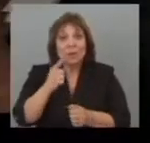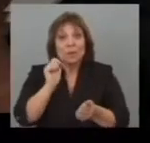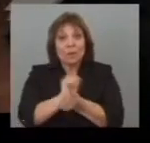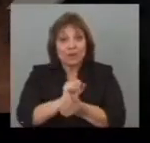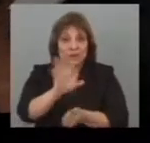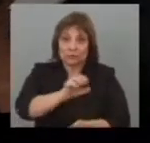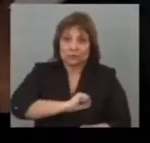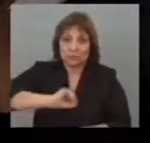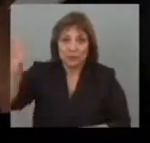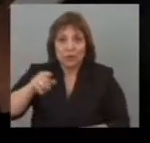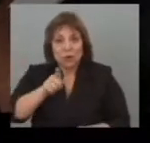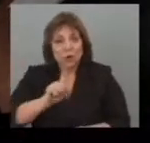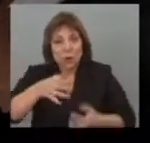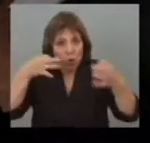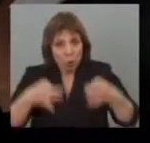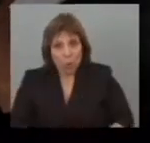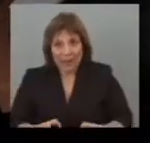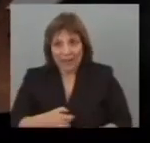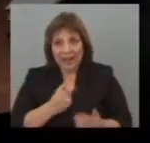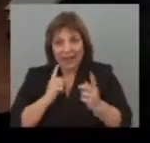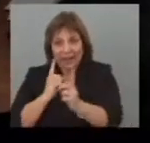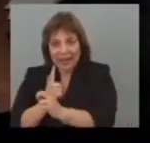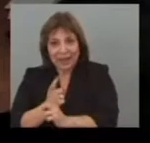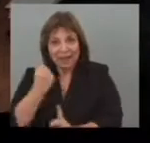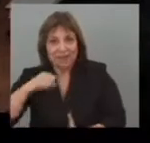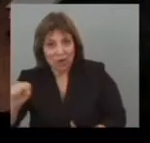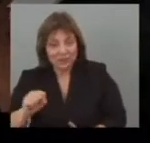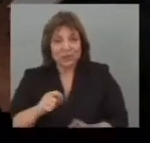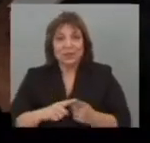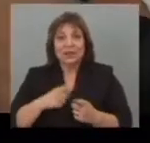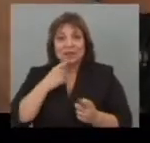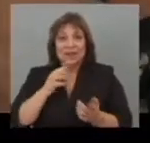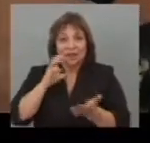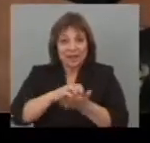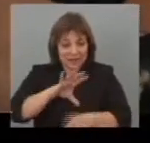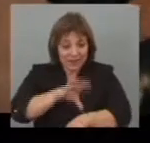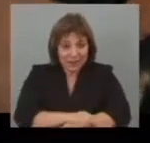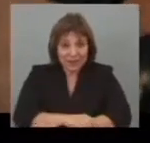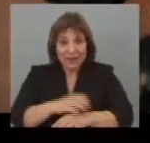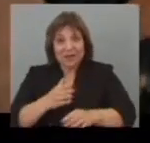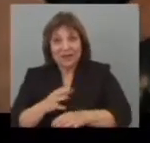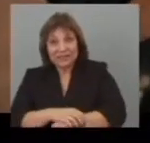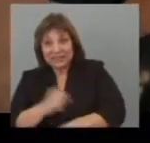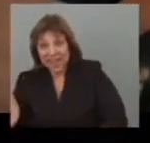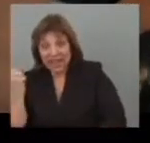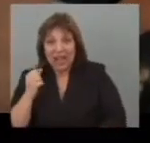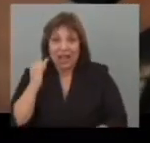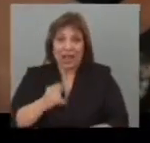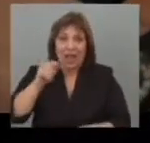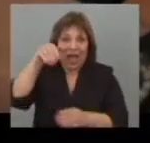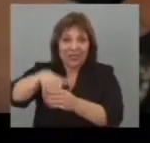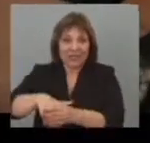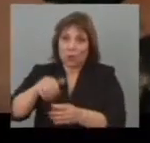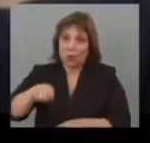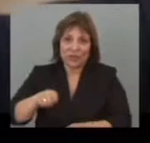con prisión por no acatar la orden de no acercarse a la víctima. Tanto la instalación como el retiro de los equipos se hace en una sede judicial.